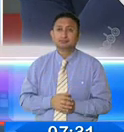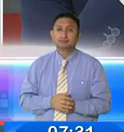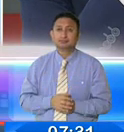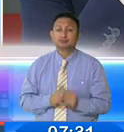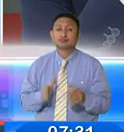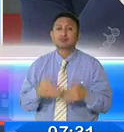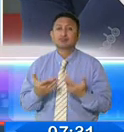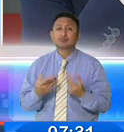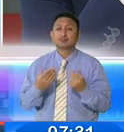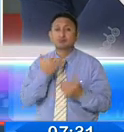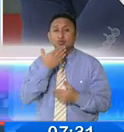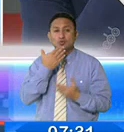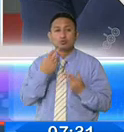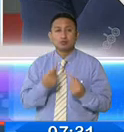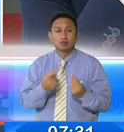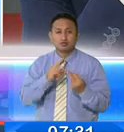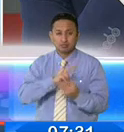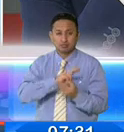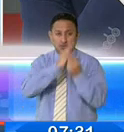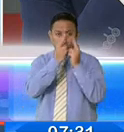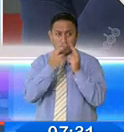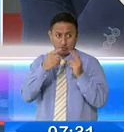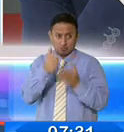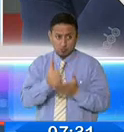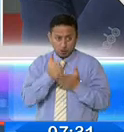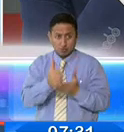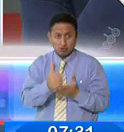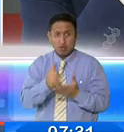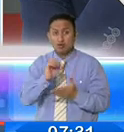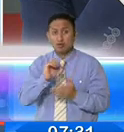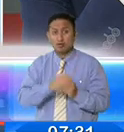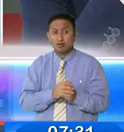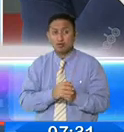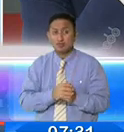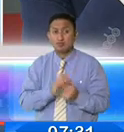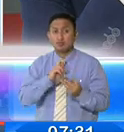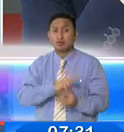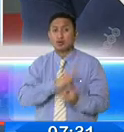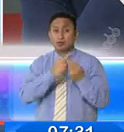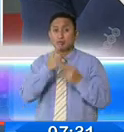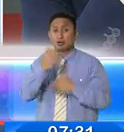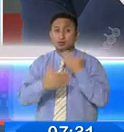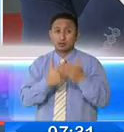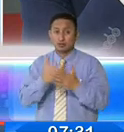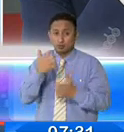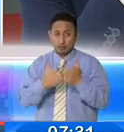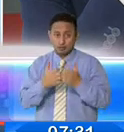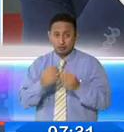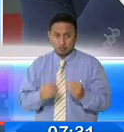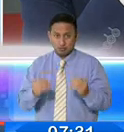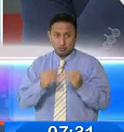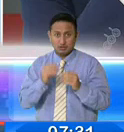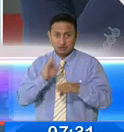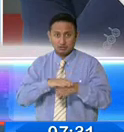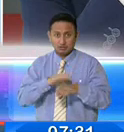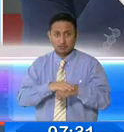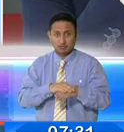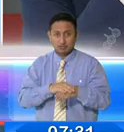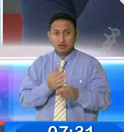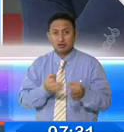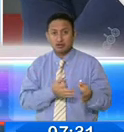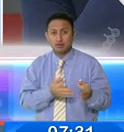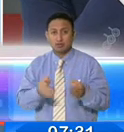rápido? ¿Si una reforma al reglamento va a ayudar o, por el contrario, va a generar un problema adicional por una demora y una necesidad de